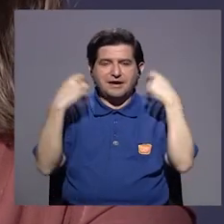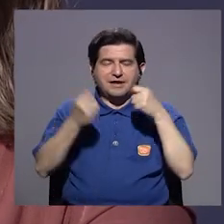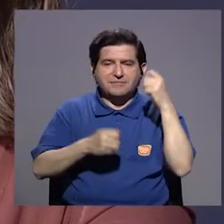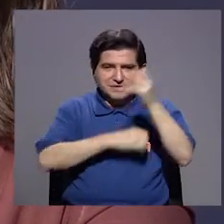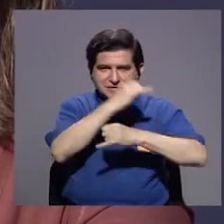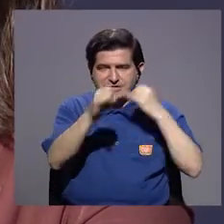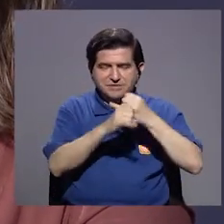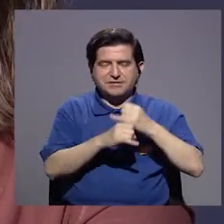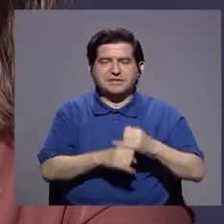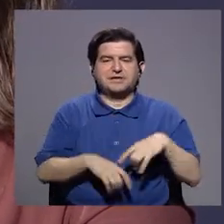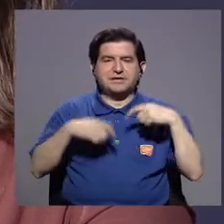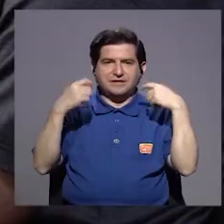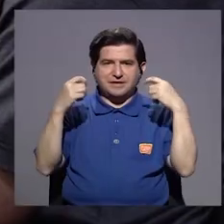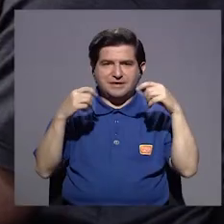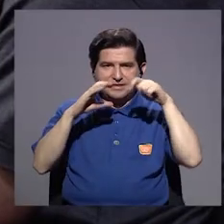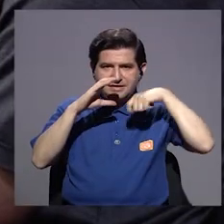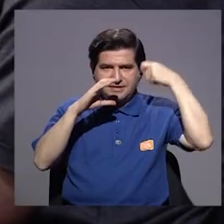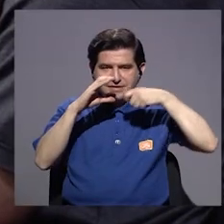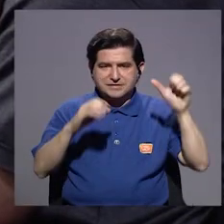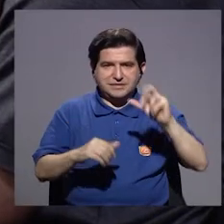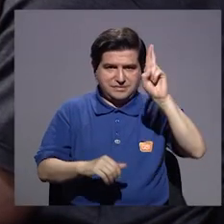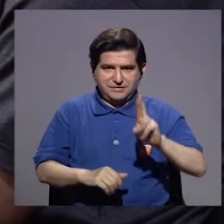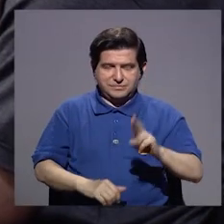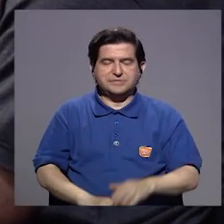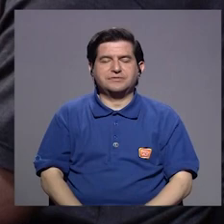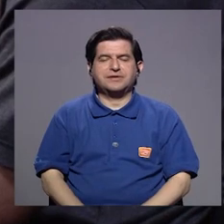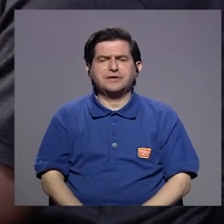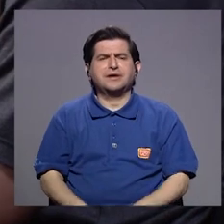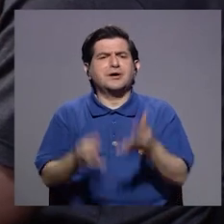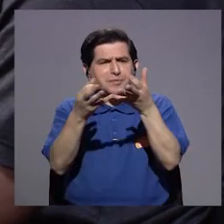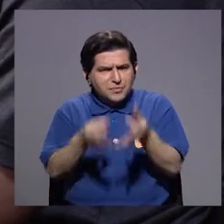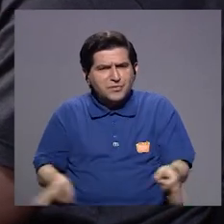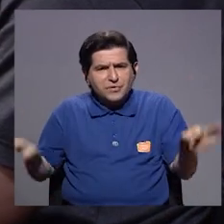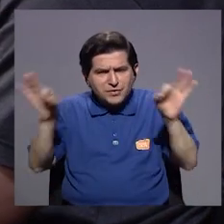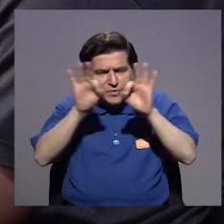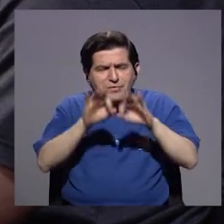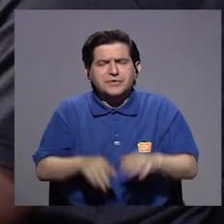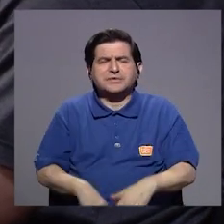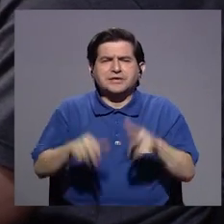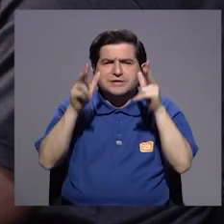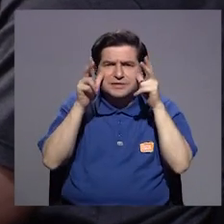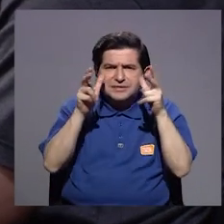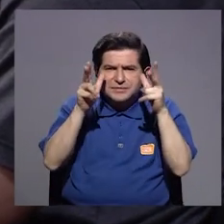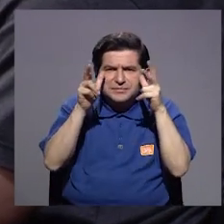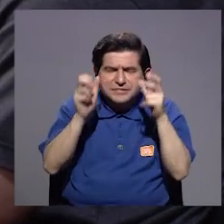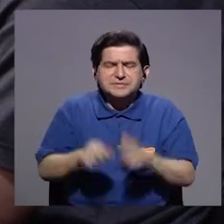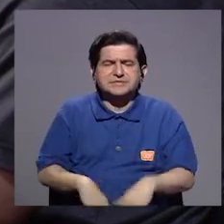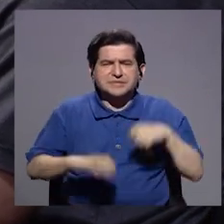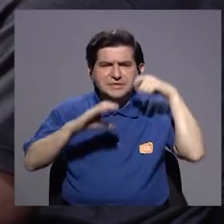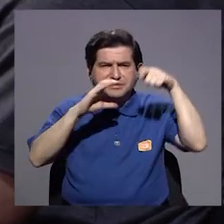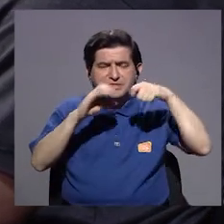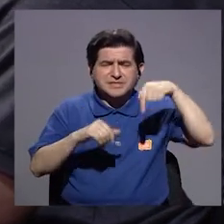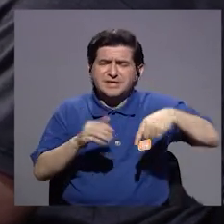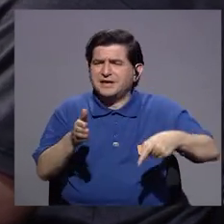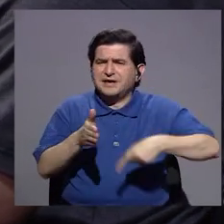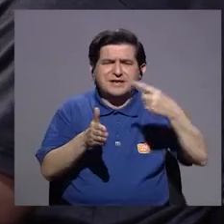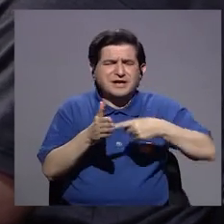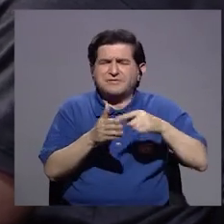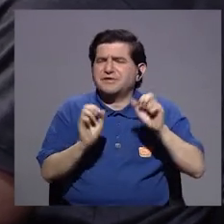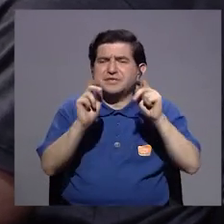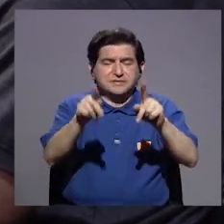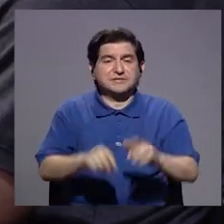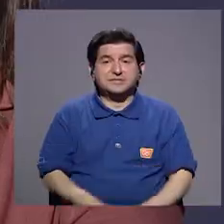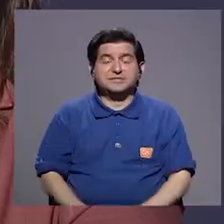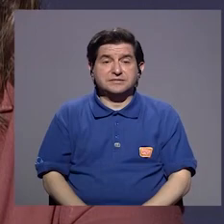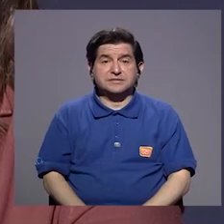decimos. Sí, bueno, eso también es una gran riqueza el poder presenciar cine, porque normalmente no tenemos tanta oportunidad, ¿verdad?